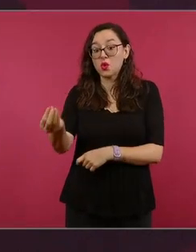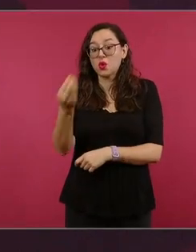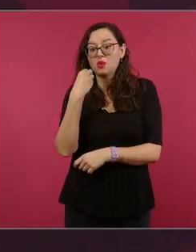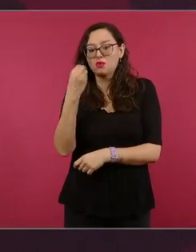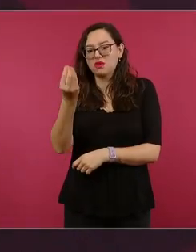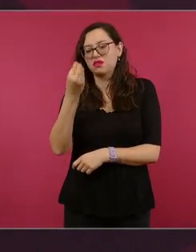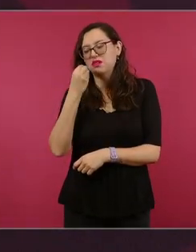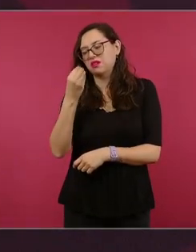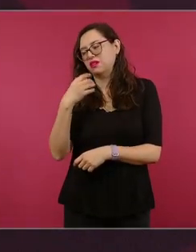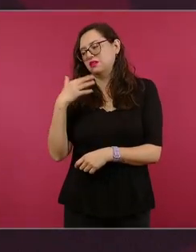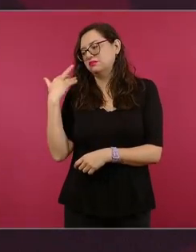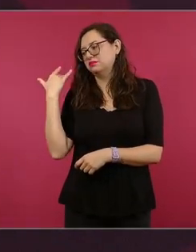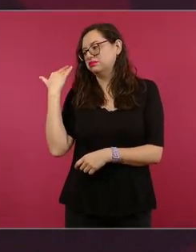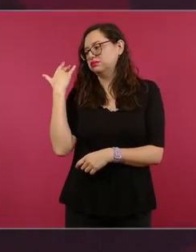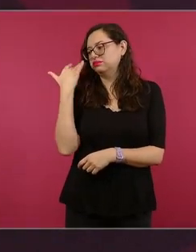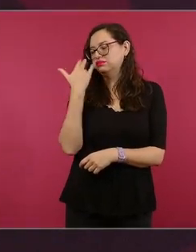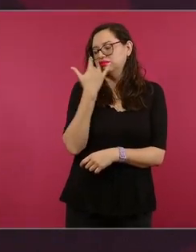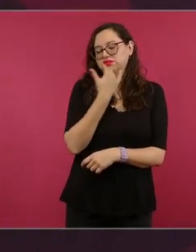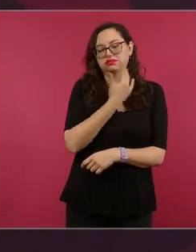suculentas